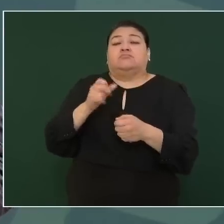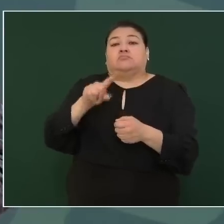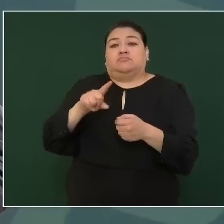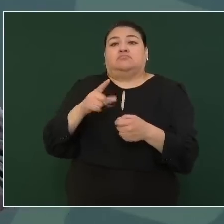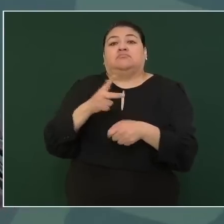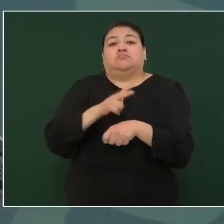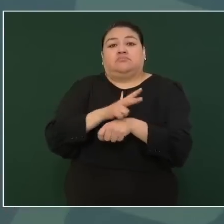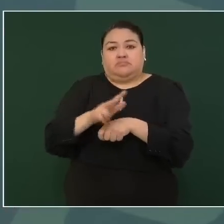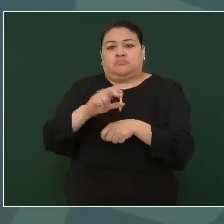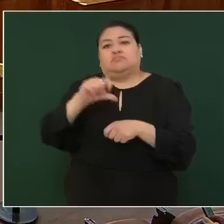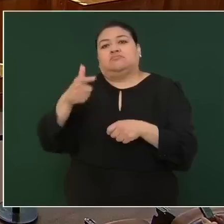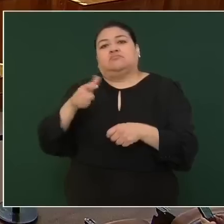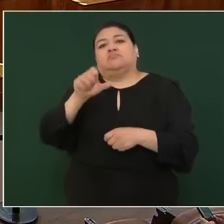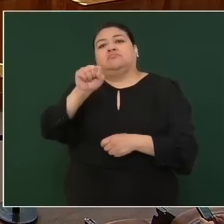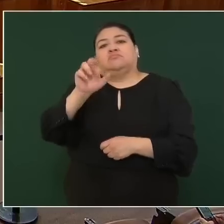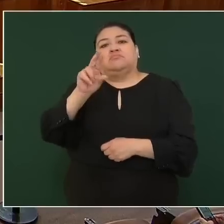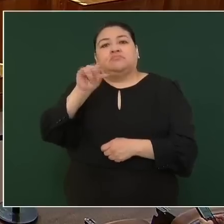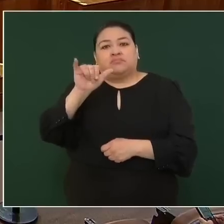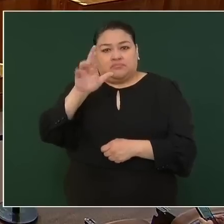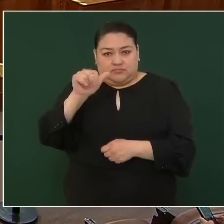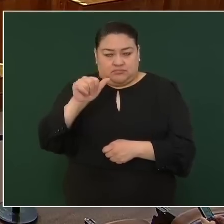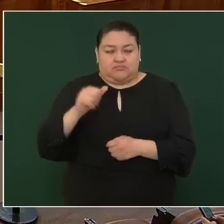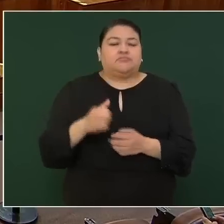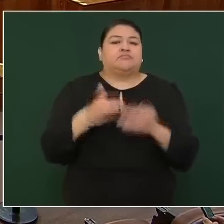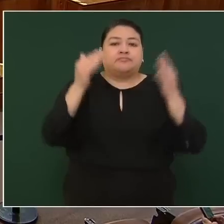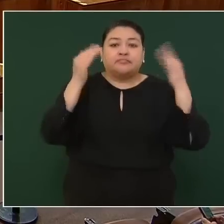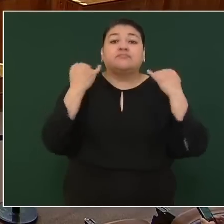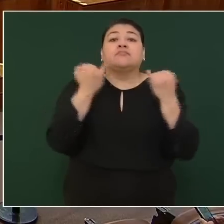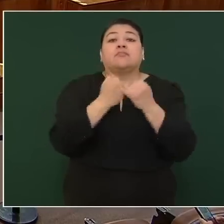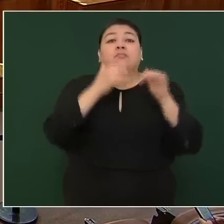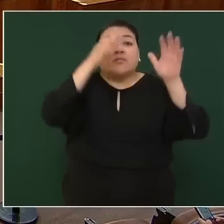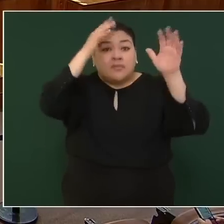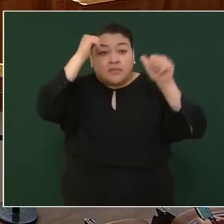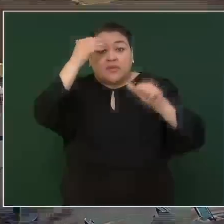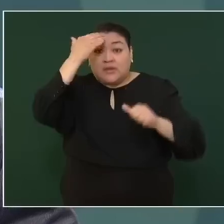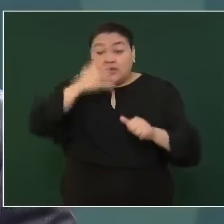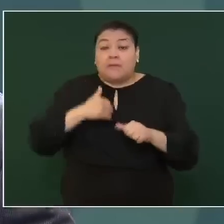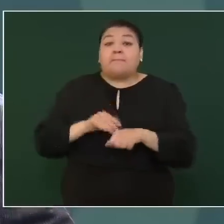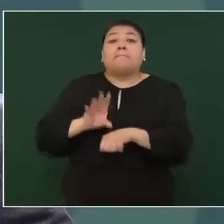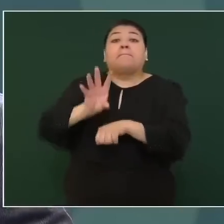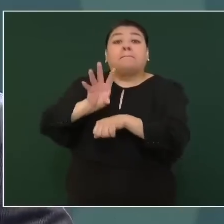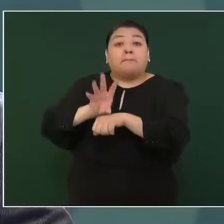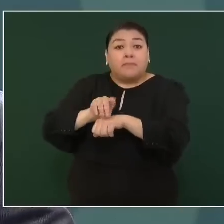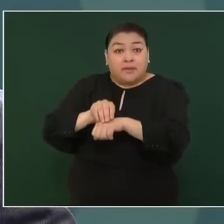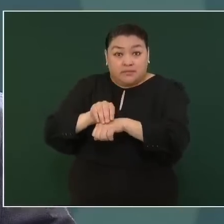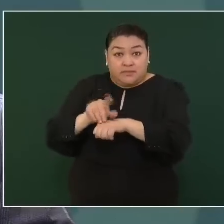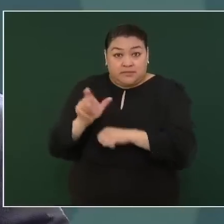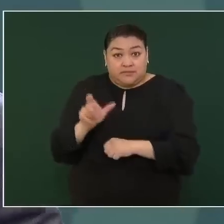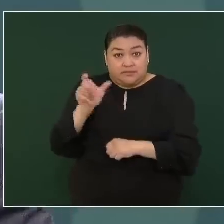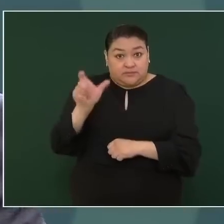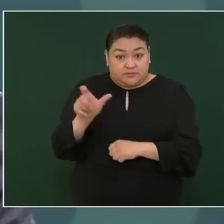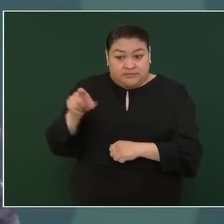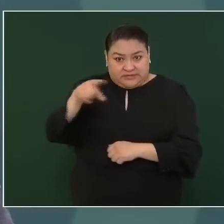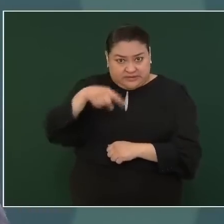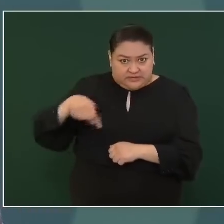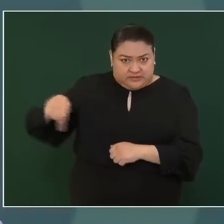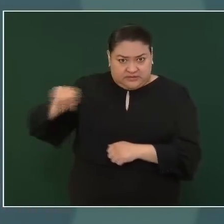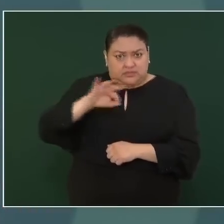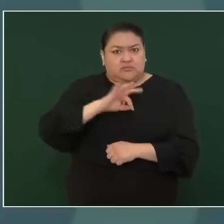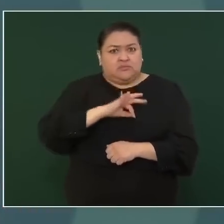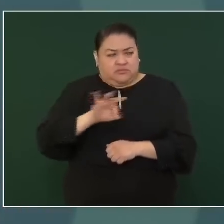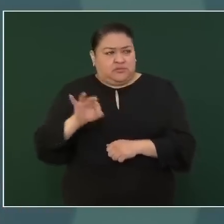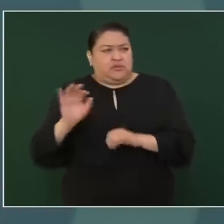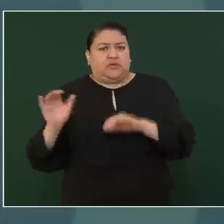Otro acuerdo que se logró, otro entendimiento, los nuevos permisos humanitarios con acceso formal al mercado